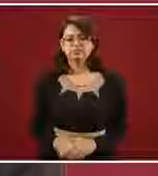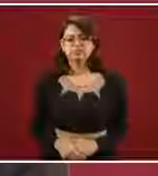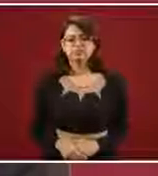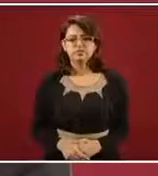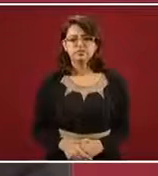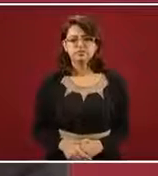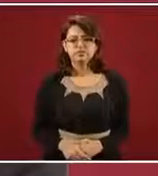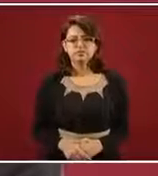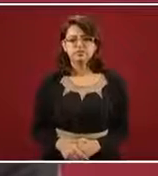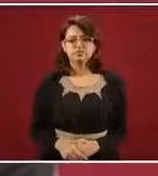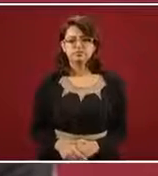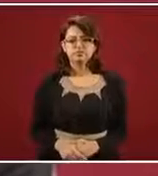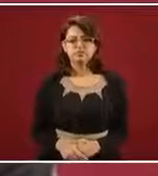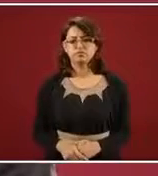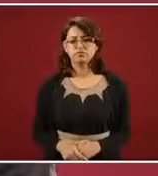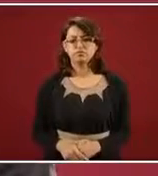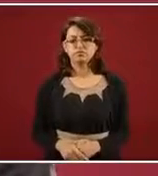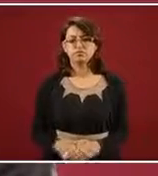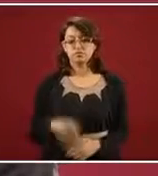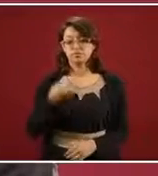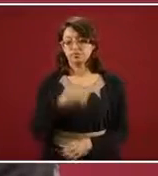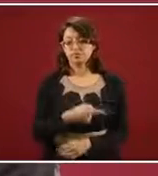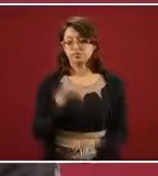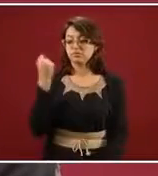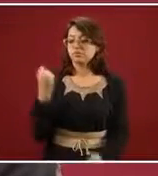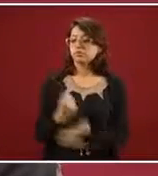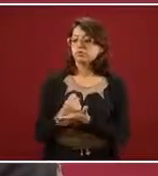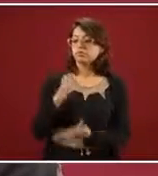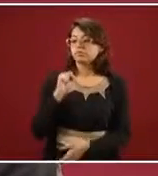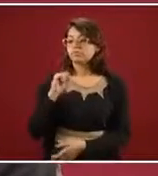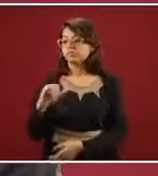Son los que autorizan las tarifas.